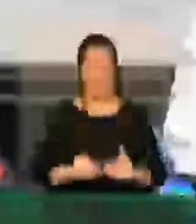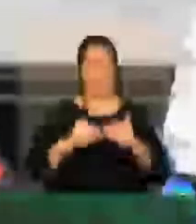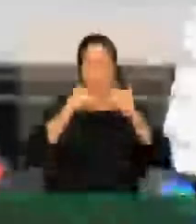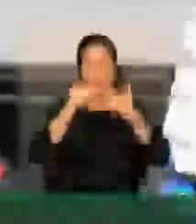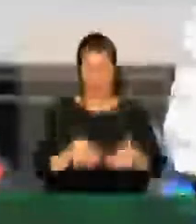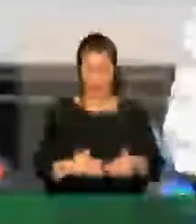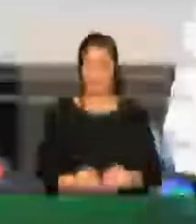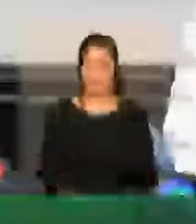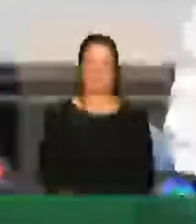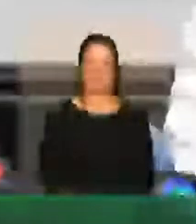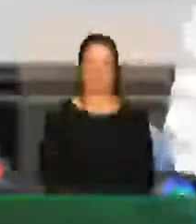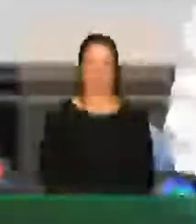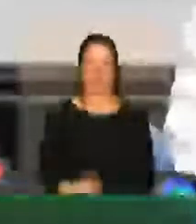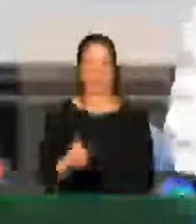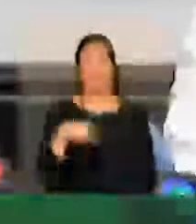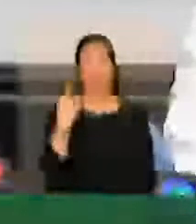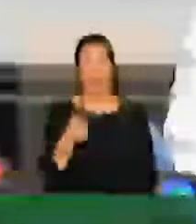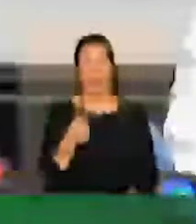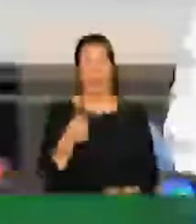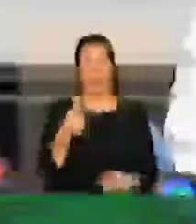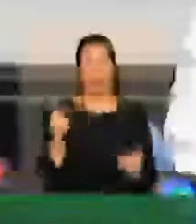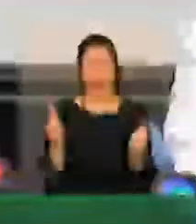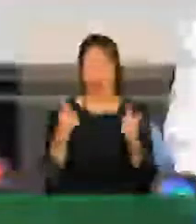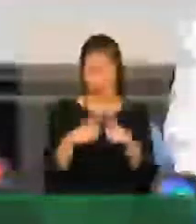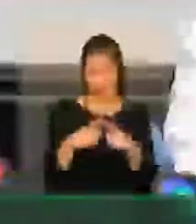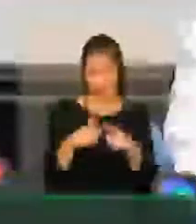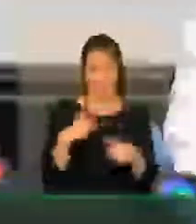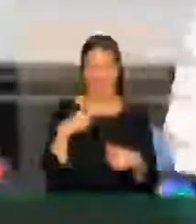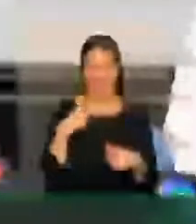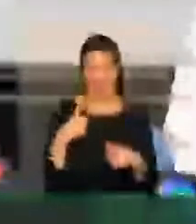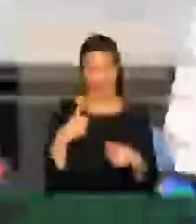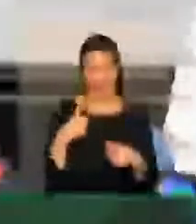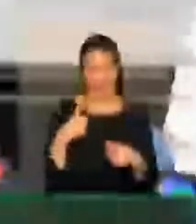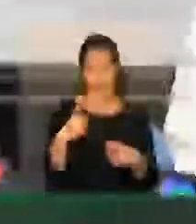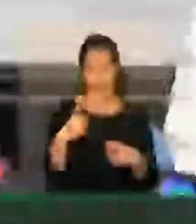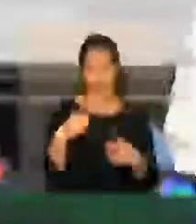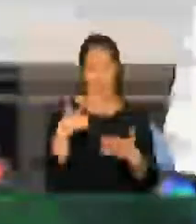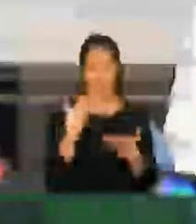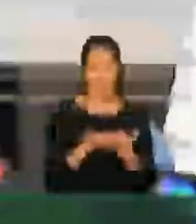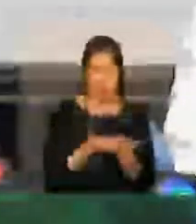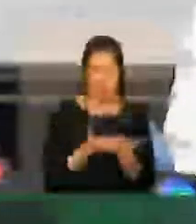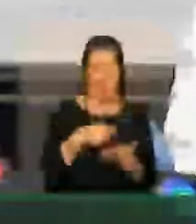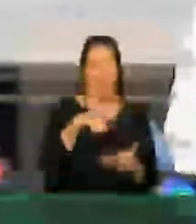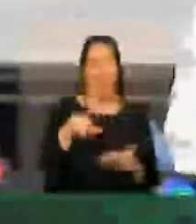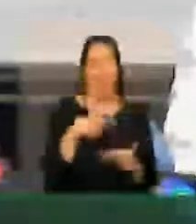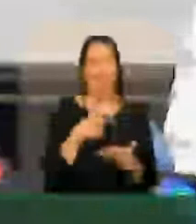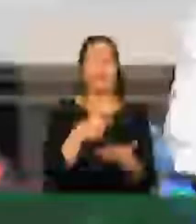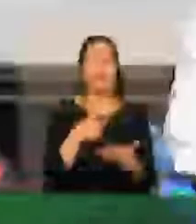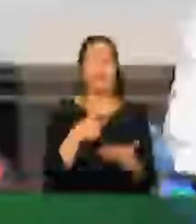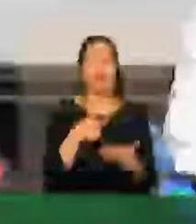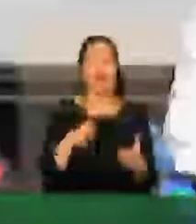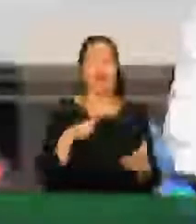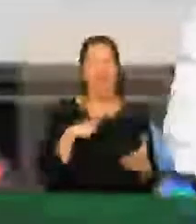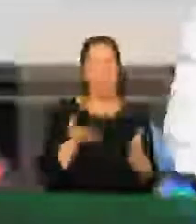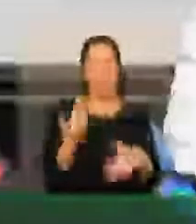Después que estemos con el jefe y nos plantee el diseño, primero dónde se produce el delito, de